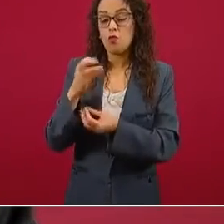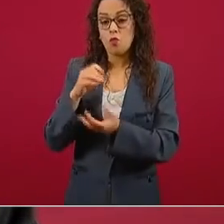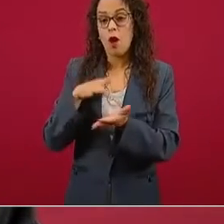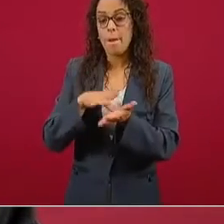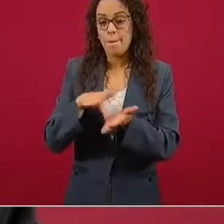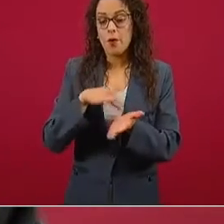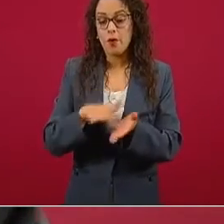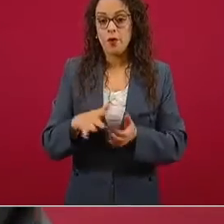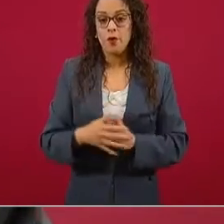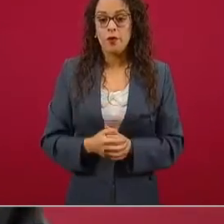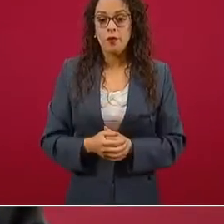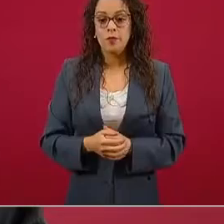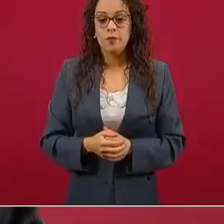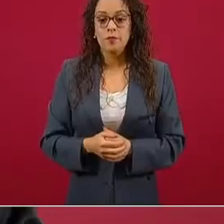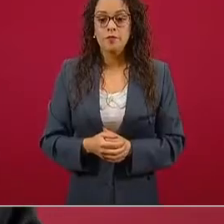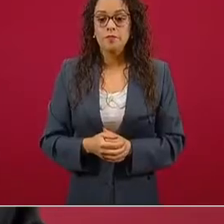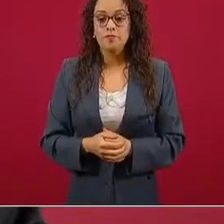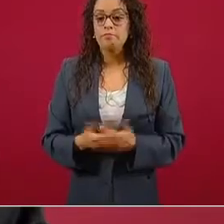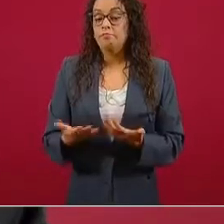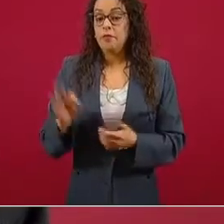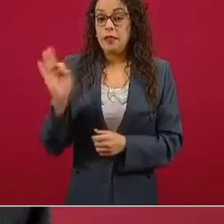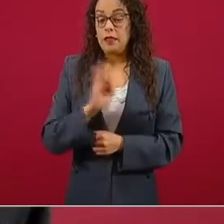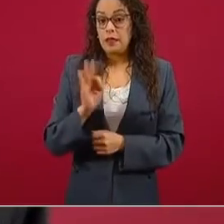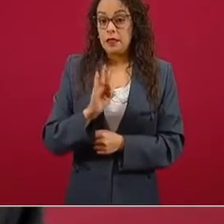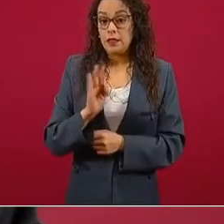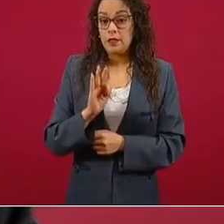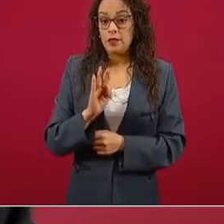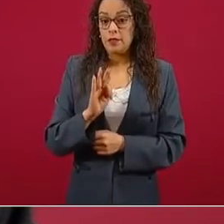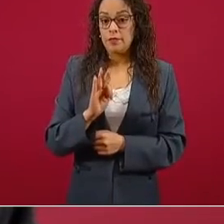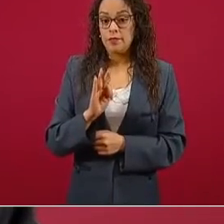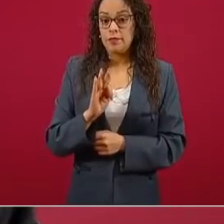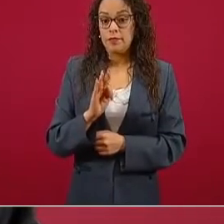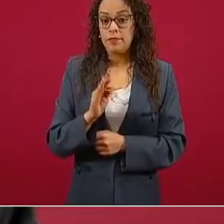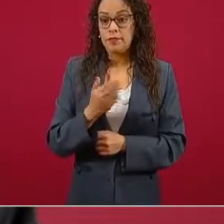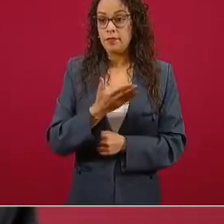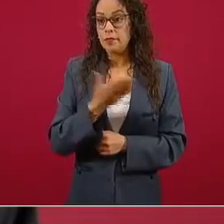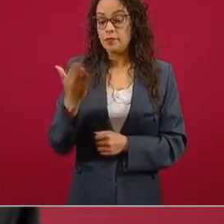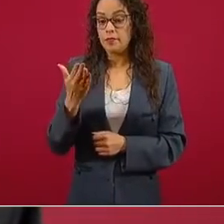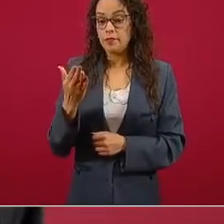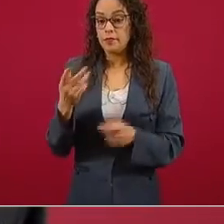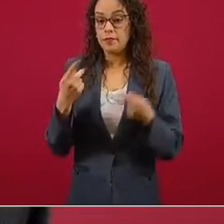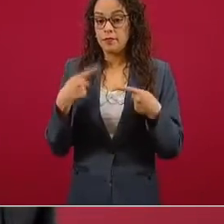Si no se hubiesen guardado